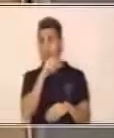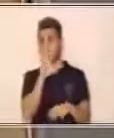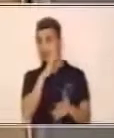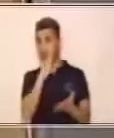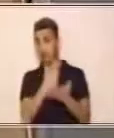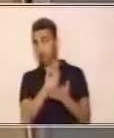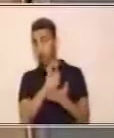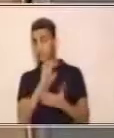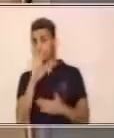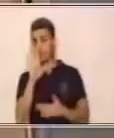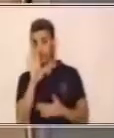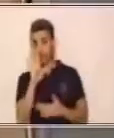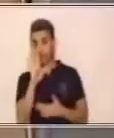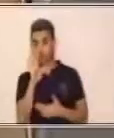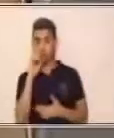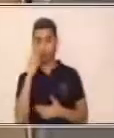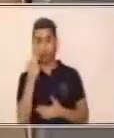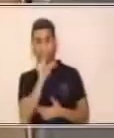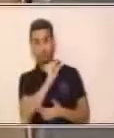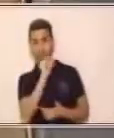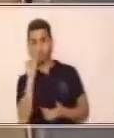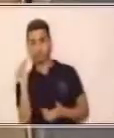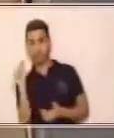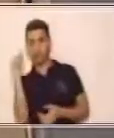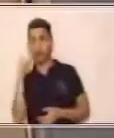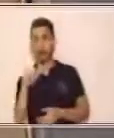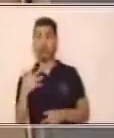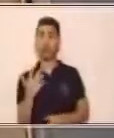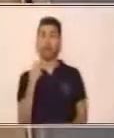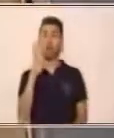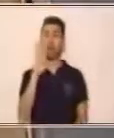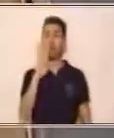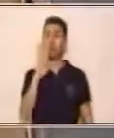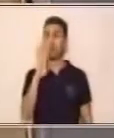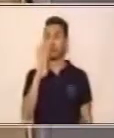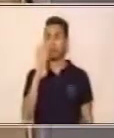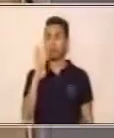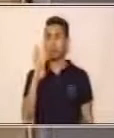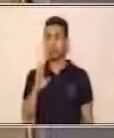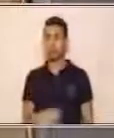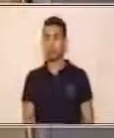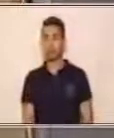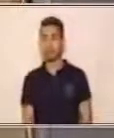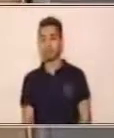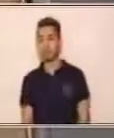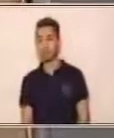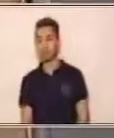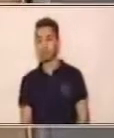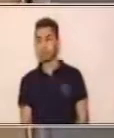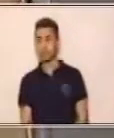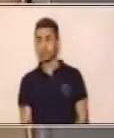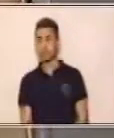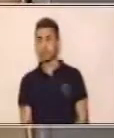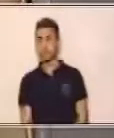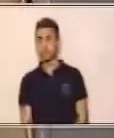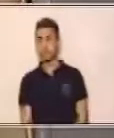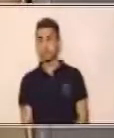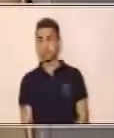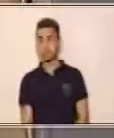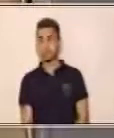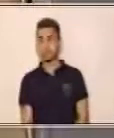de 5, sino que quedó en valor de 4. Para ello, vamos a resolverlo